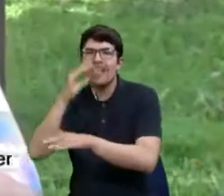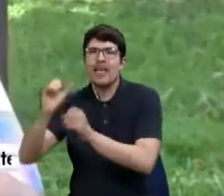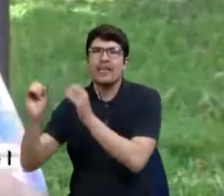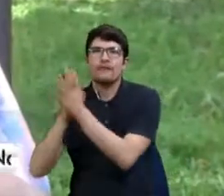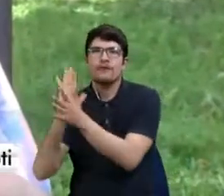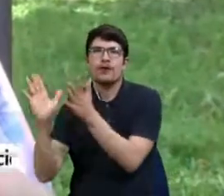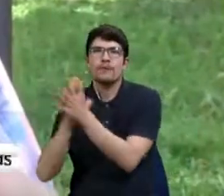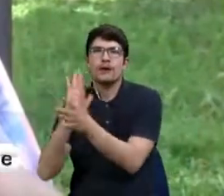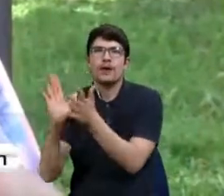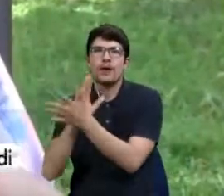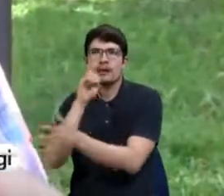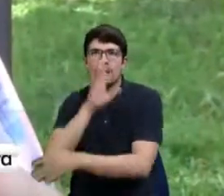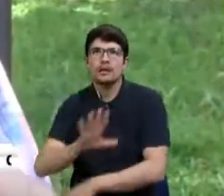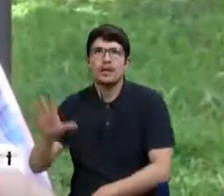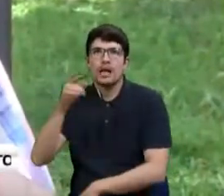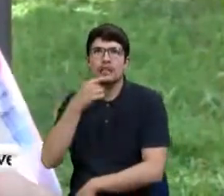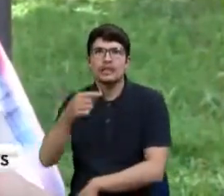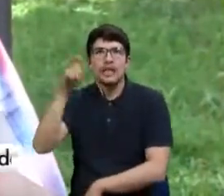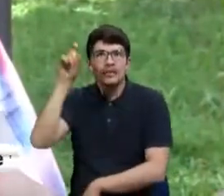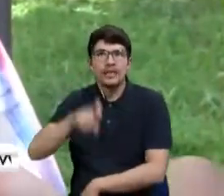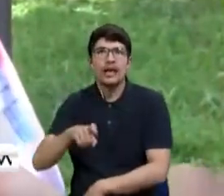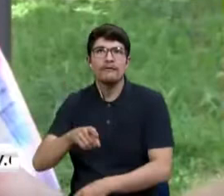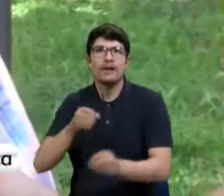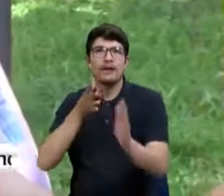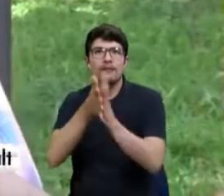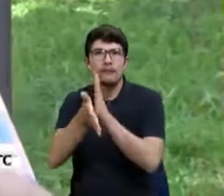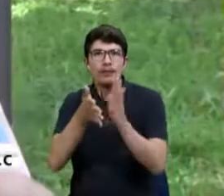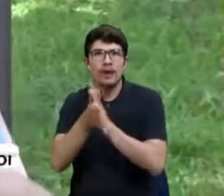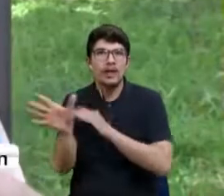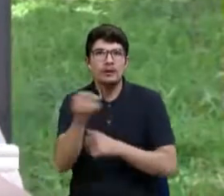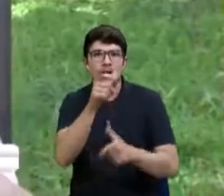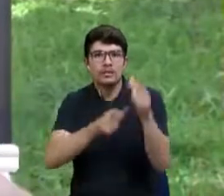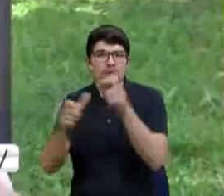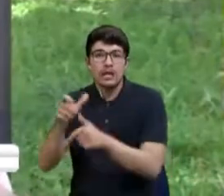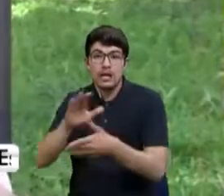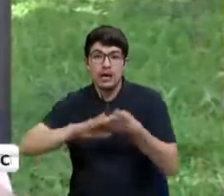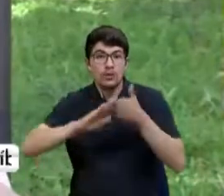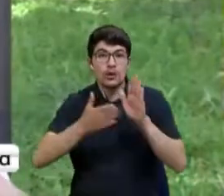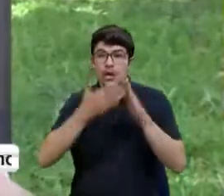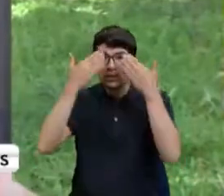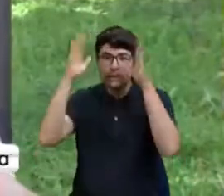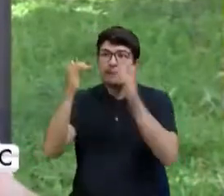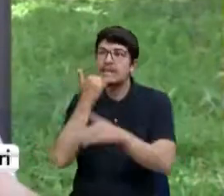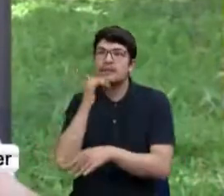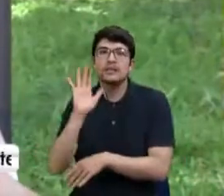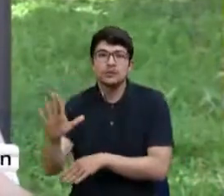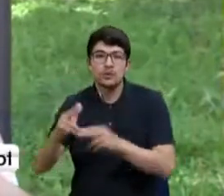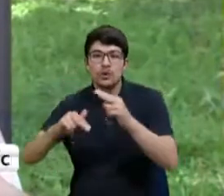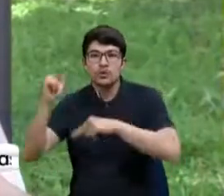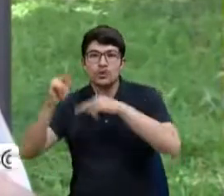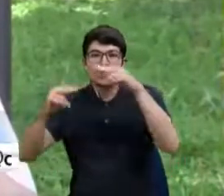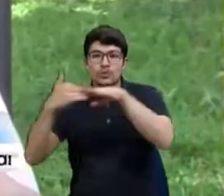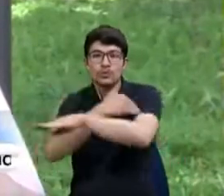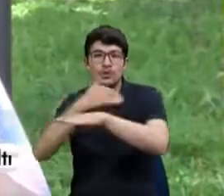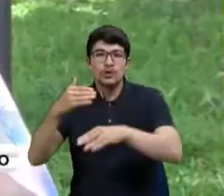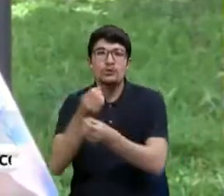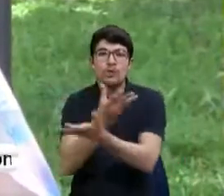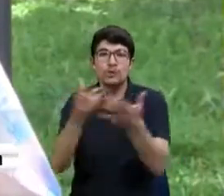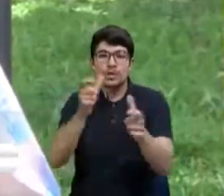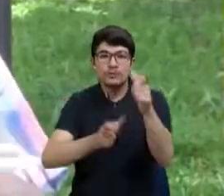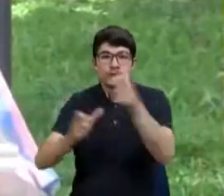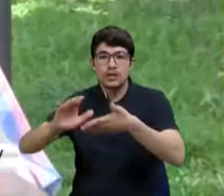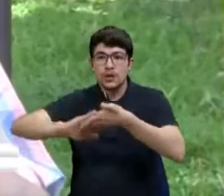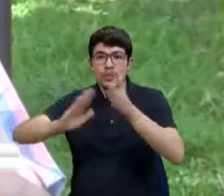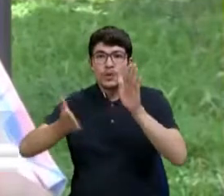Política Nacional establece que debe informarse a la gente y hay mucha incertidumbre sobre el tema de la variante y son muchas las especulaciones que